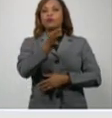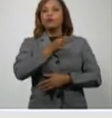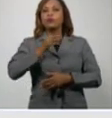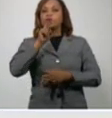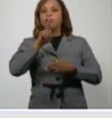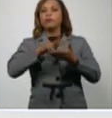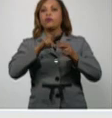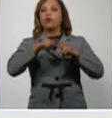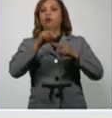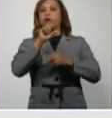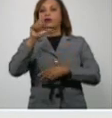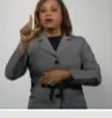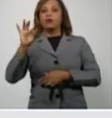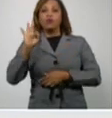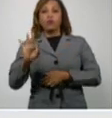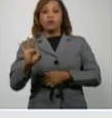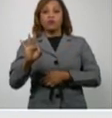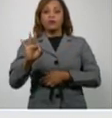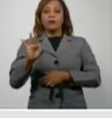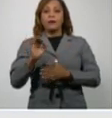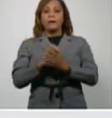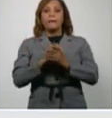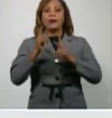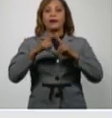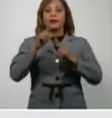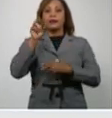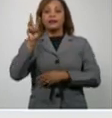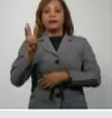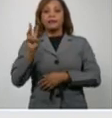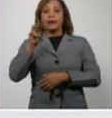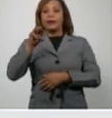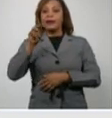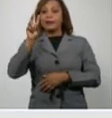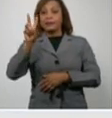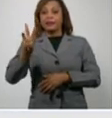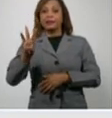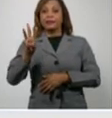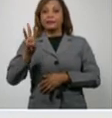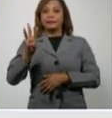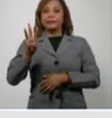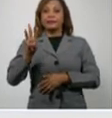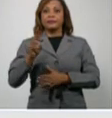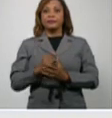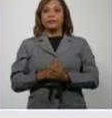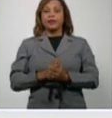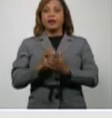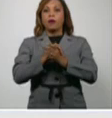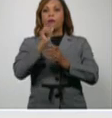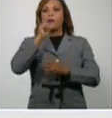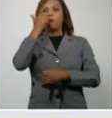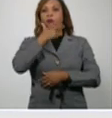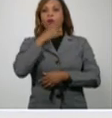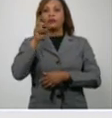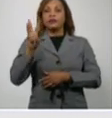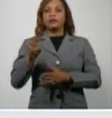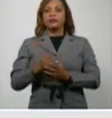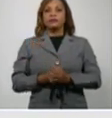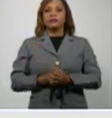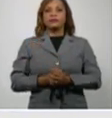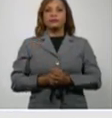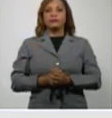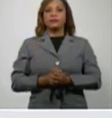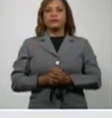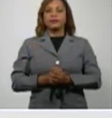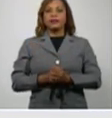8, Mayarí 6, Moa 3, al igual que Rafael Freire. Granma diagnostica 12 casos